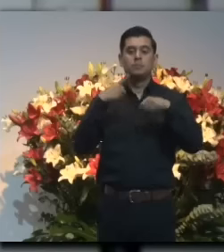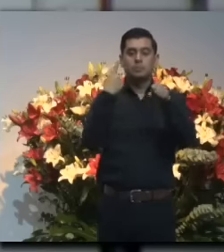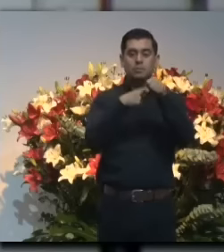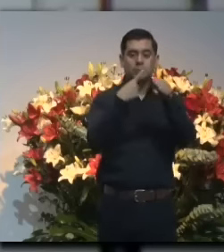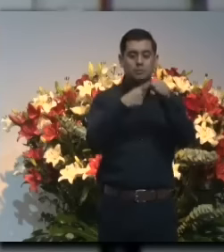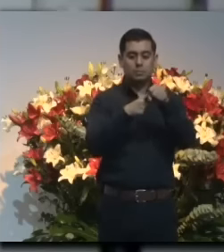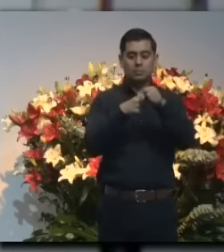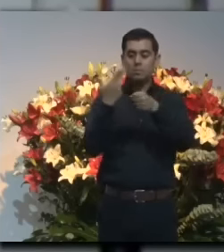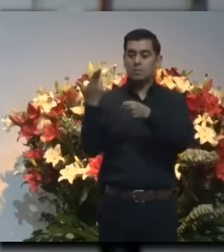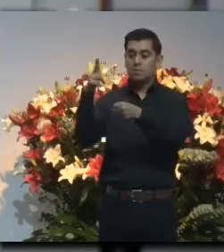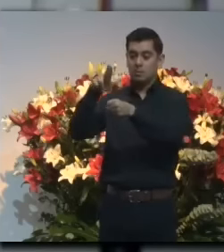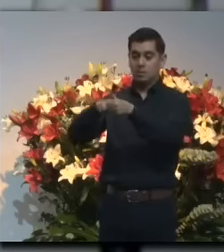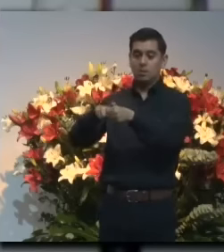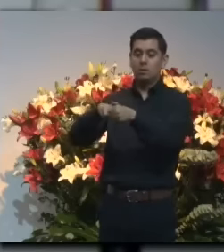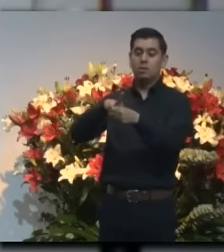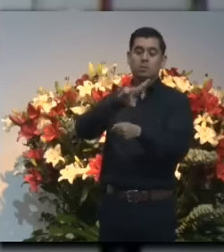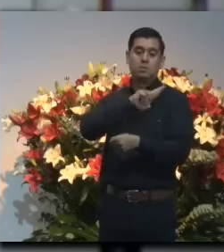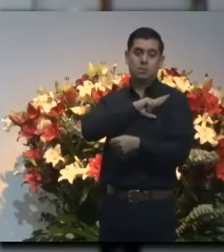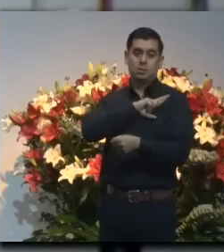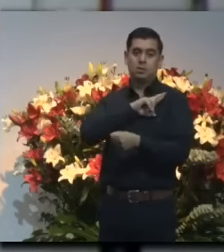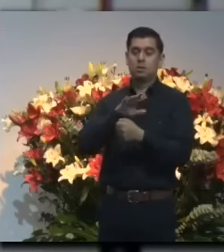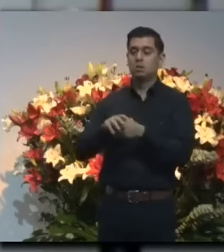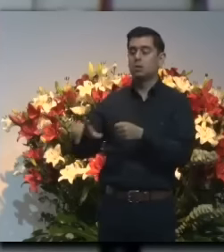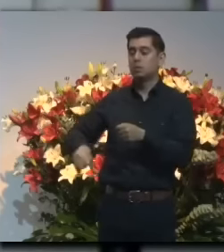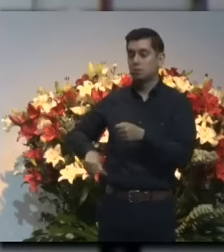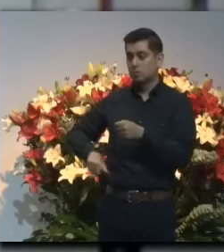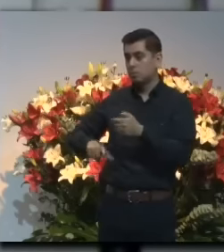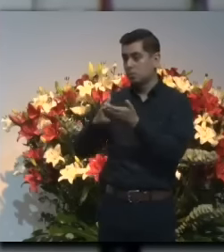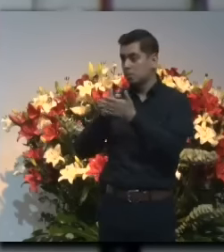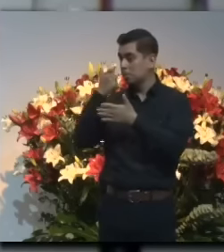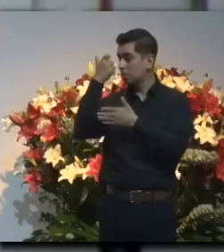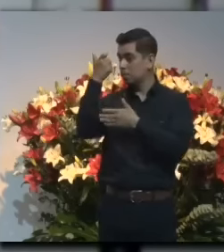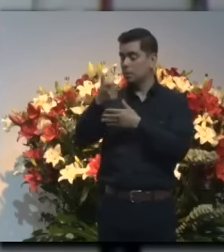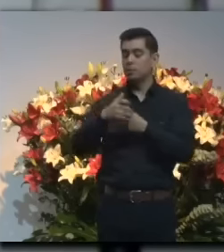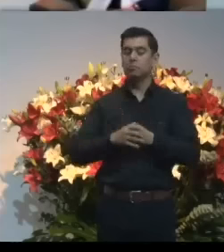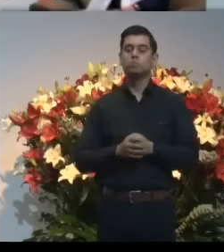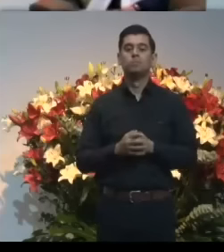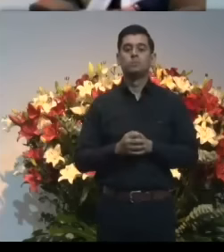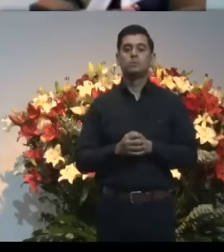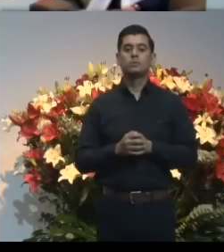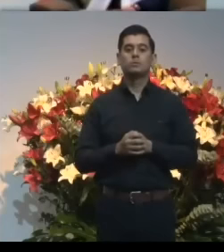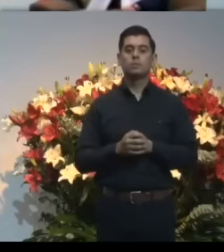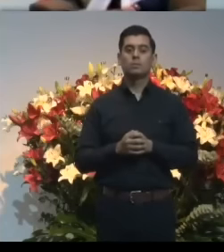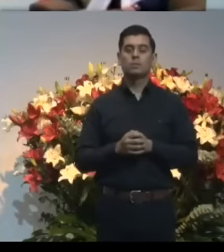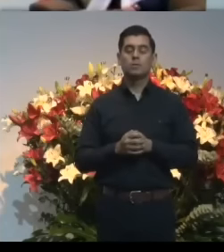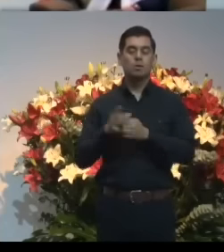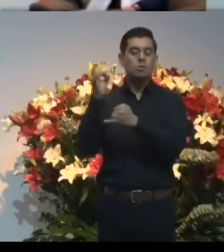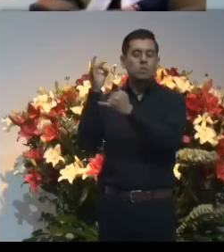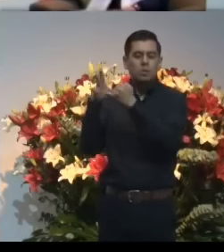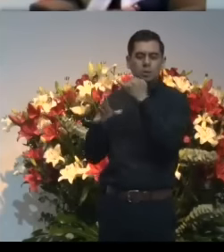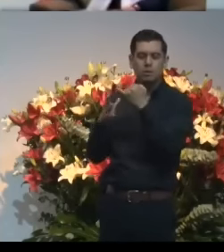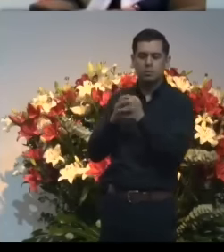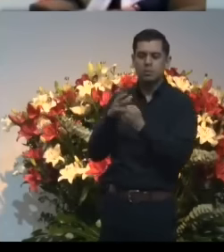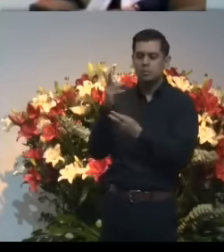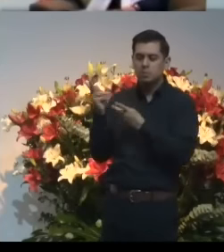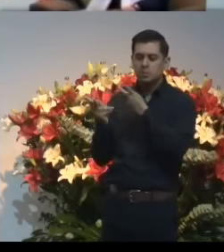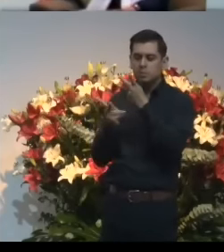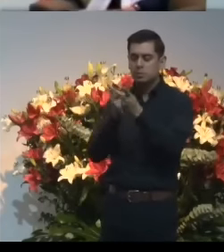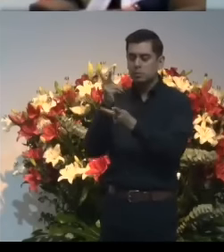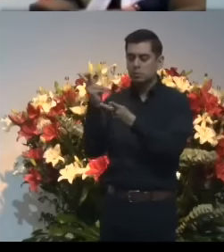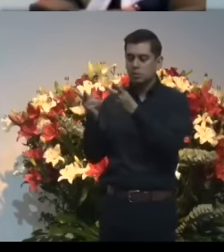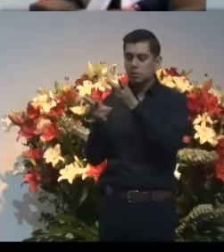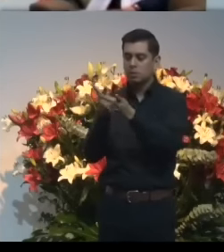privado, el gobierno cubra ese gasto. Solo sobre esto último, para tenerlo claro. En esta relación